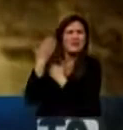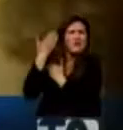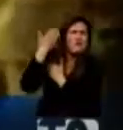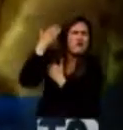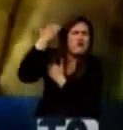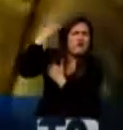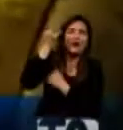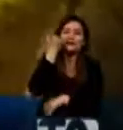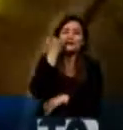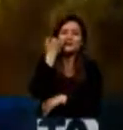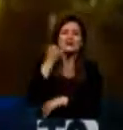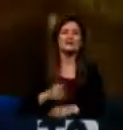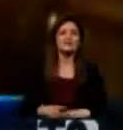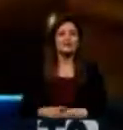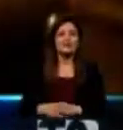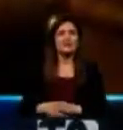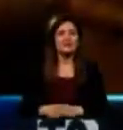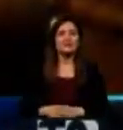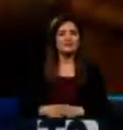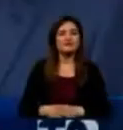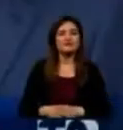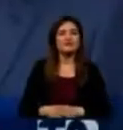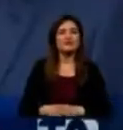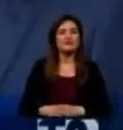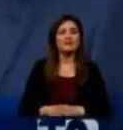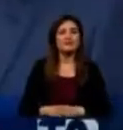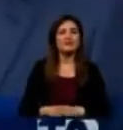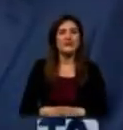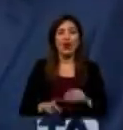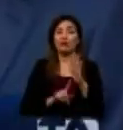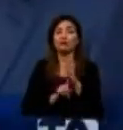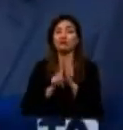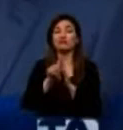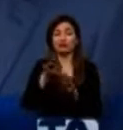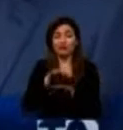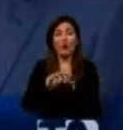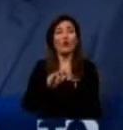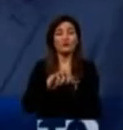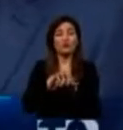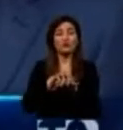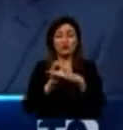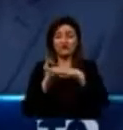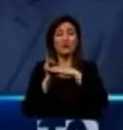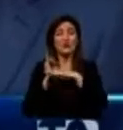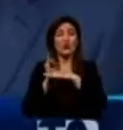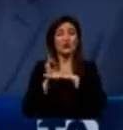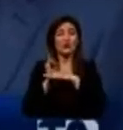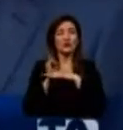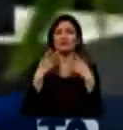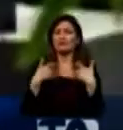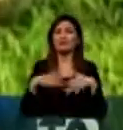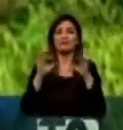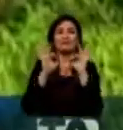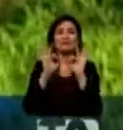los indígenas hace varios años. Tiene mucho desarrollo agroindustrial, las iglesias son